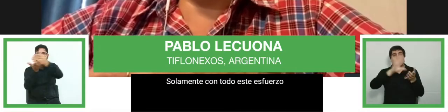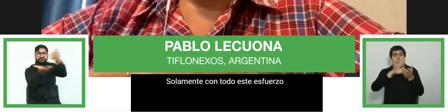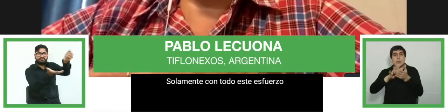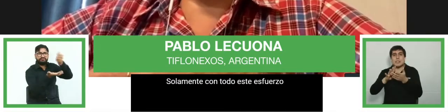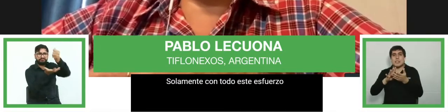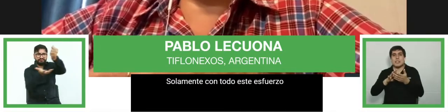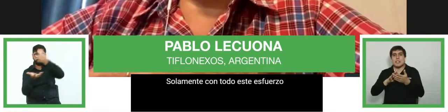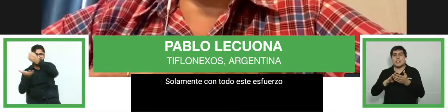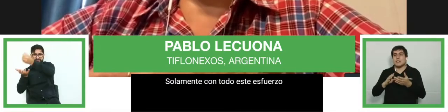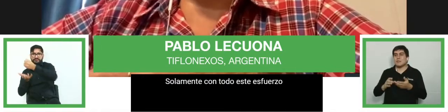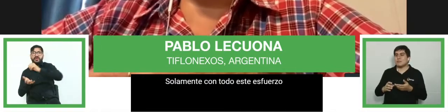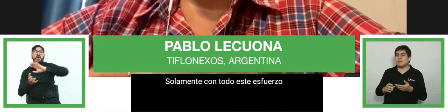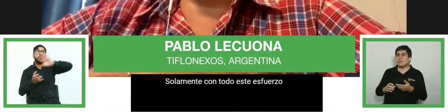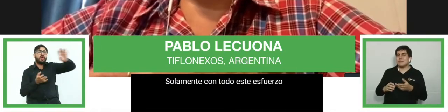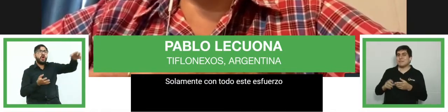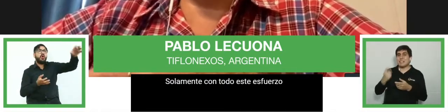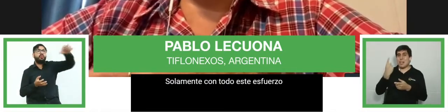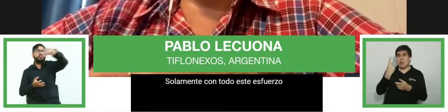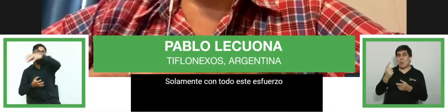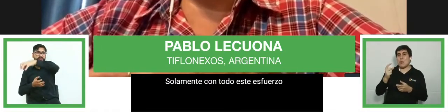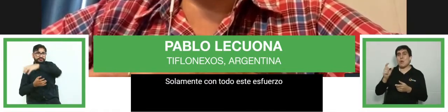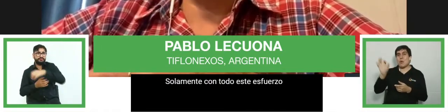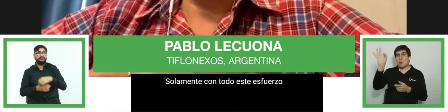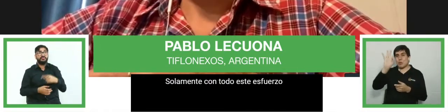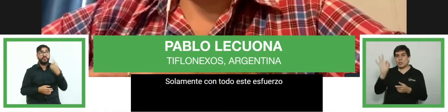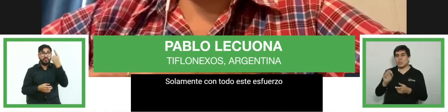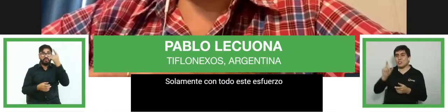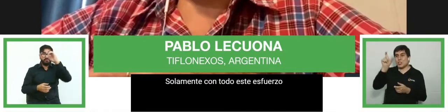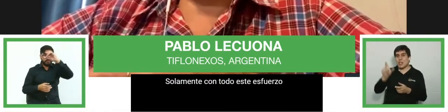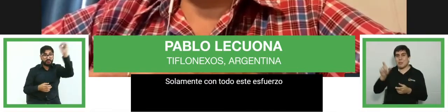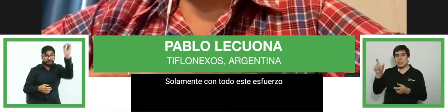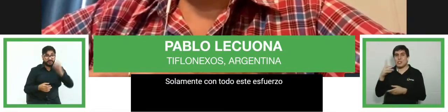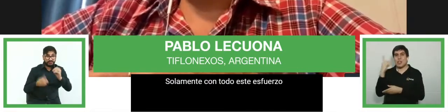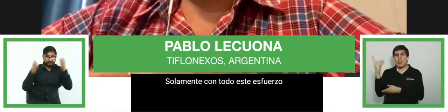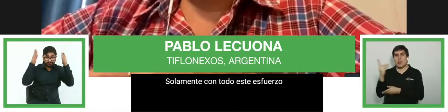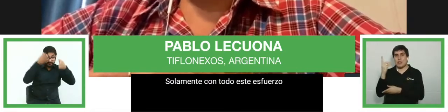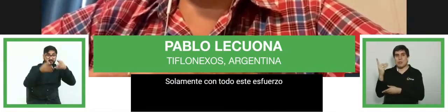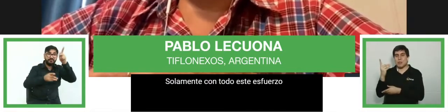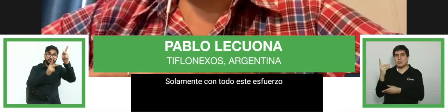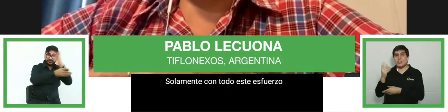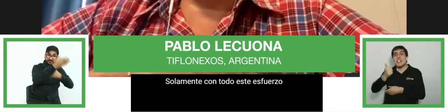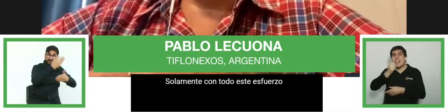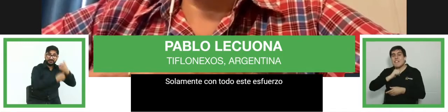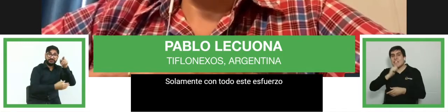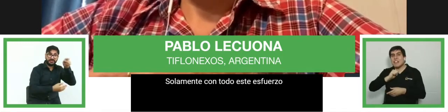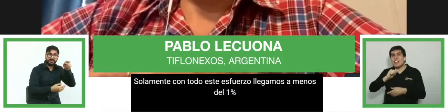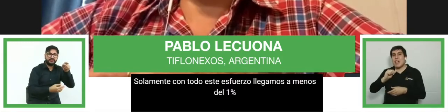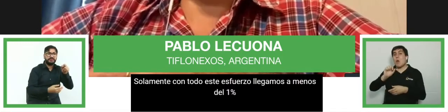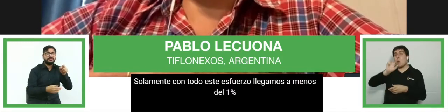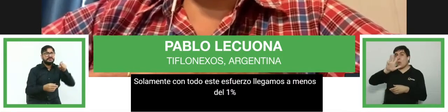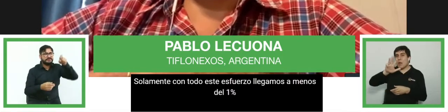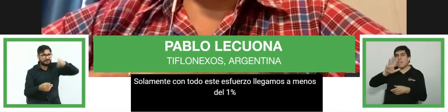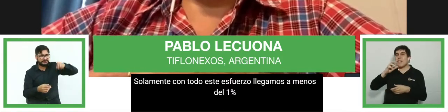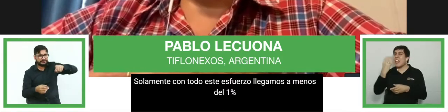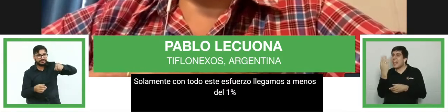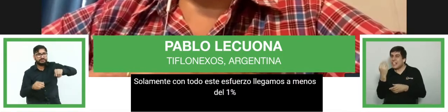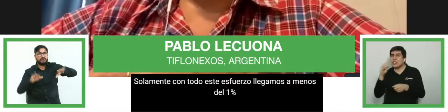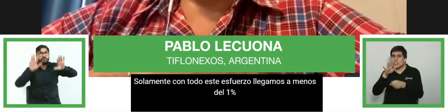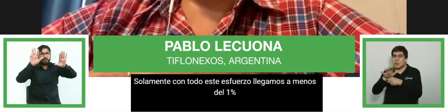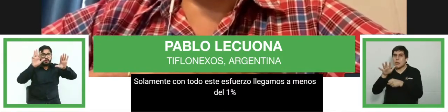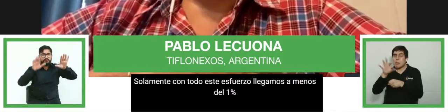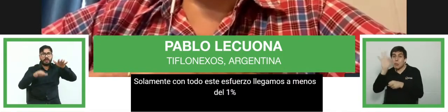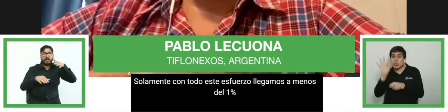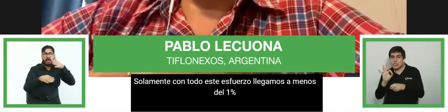menos del 1% de las personas con discapacidad en América Latina. El resto todavía está invisible, todavía no accede a